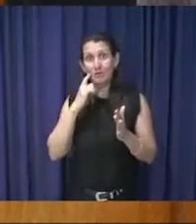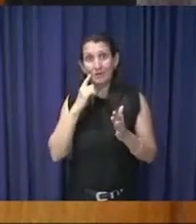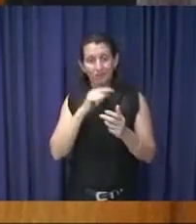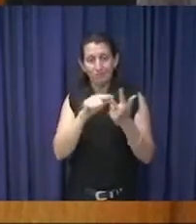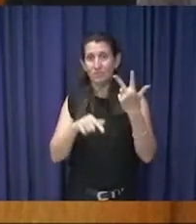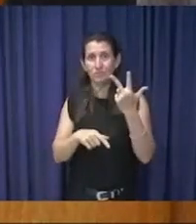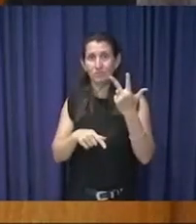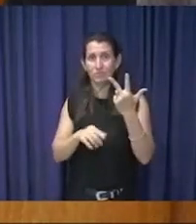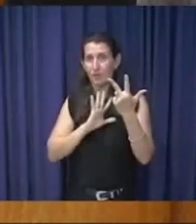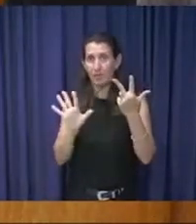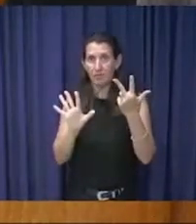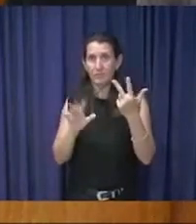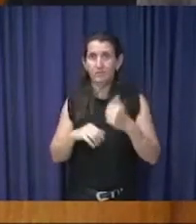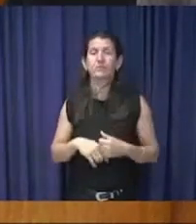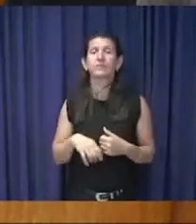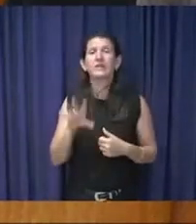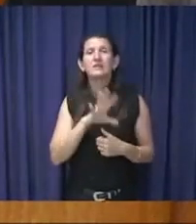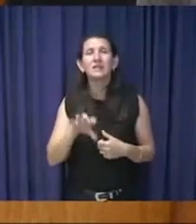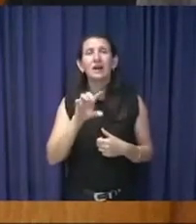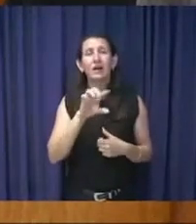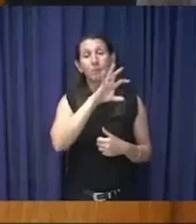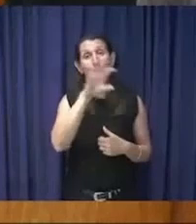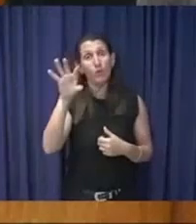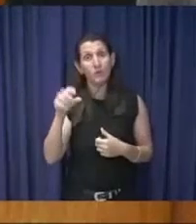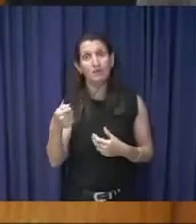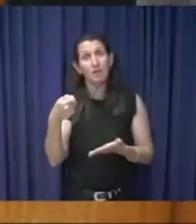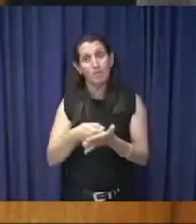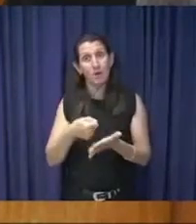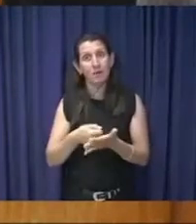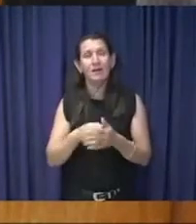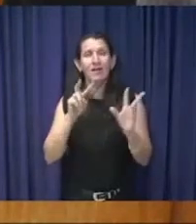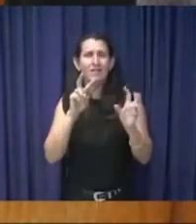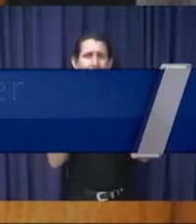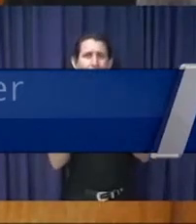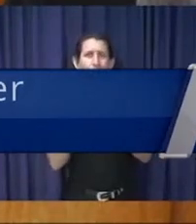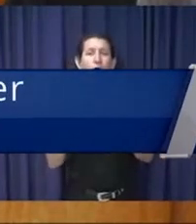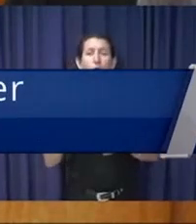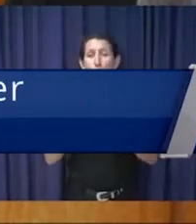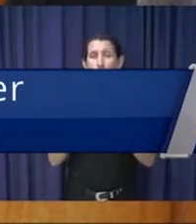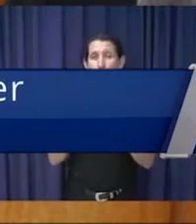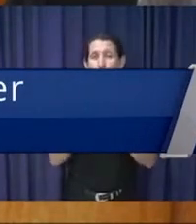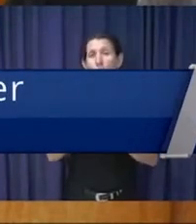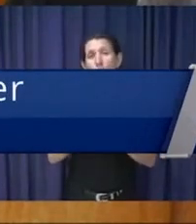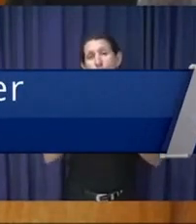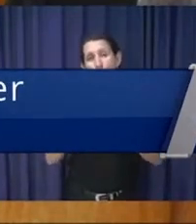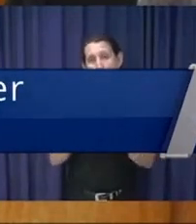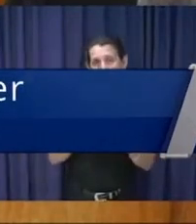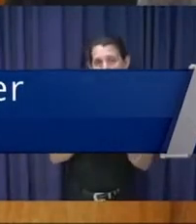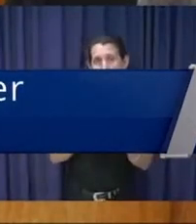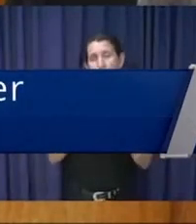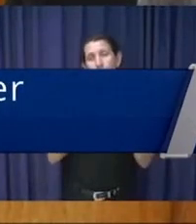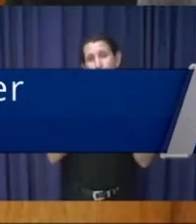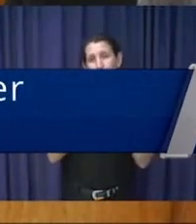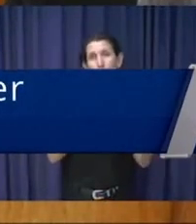realidad es que si los recursos de las provincias se utilizan en cuestiones como campañas políticas o no se